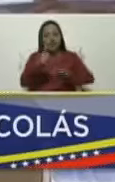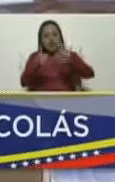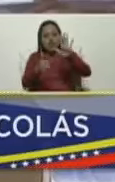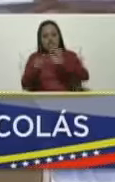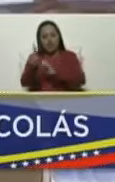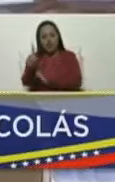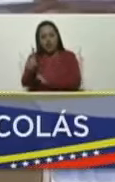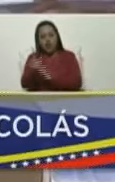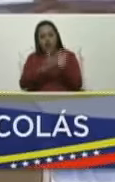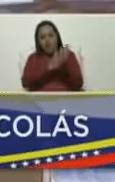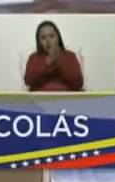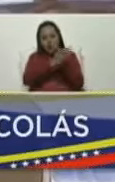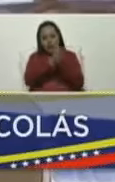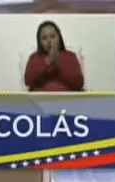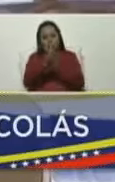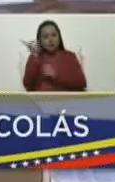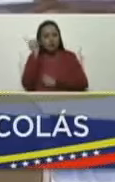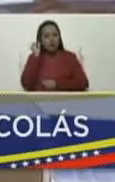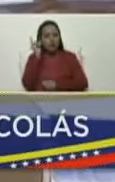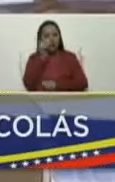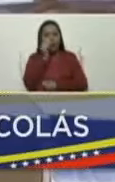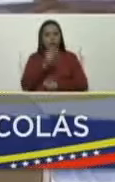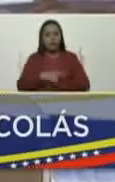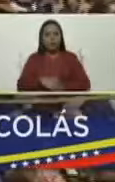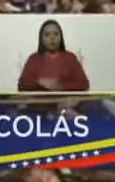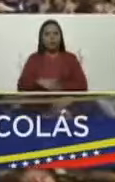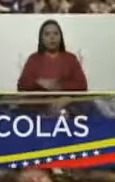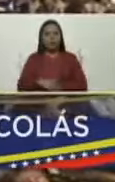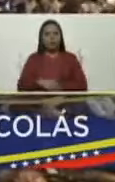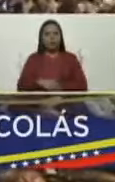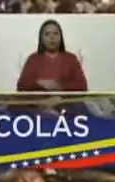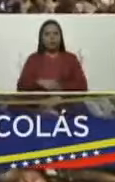1.387.261 emprendedores y emprendedoras.